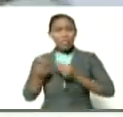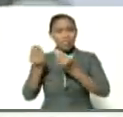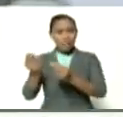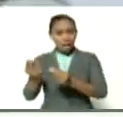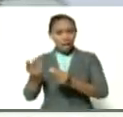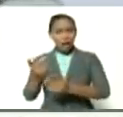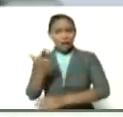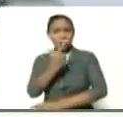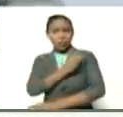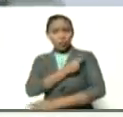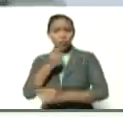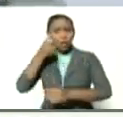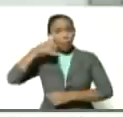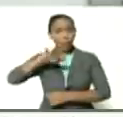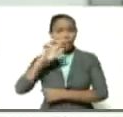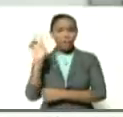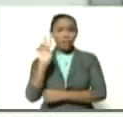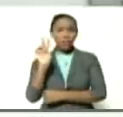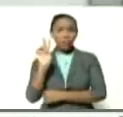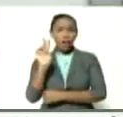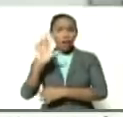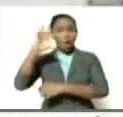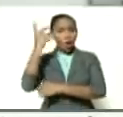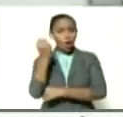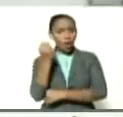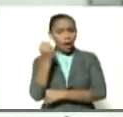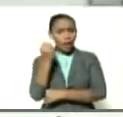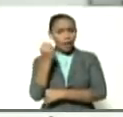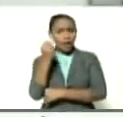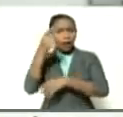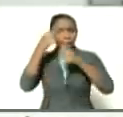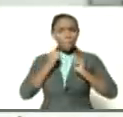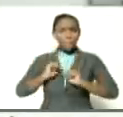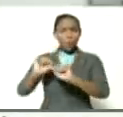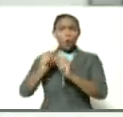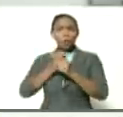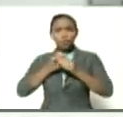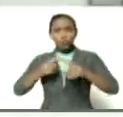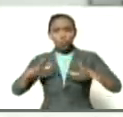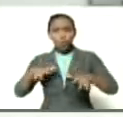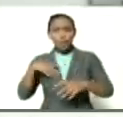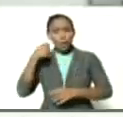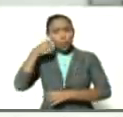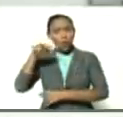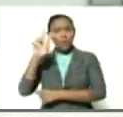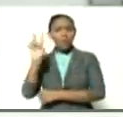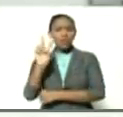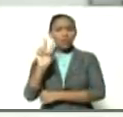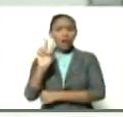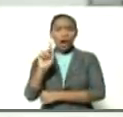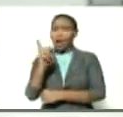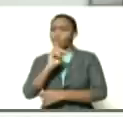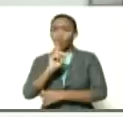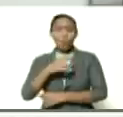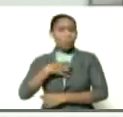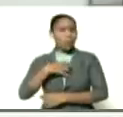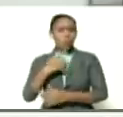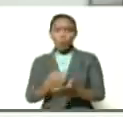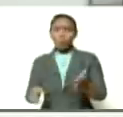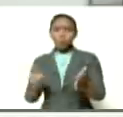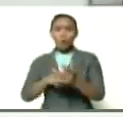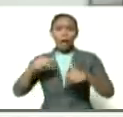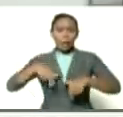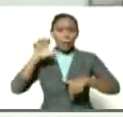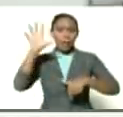la vacunación del pueblo venezolano, lograr la inmunidad masiva del pueblo venezolano. No podemos repetir en nuestro país